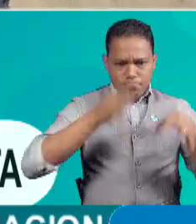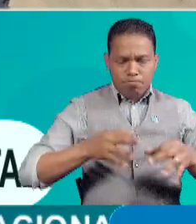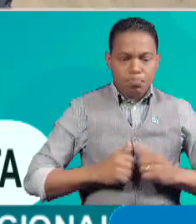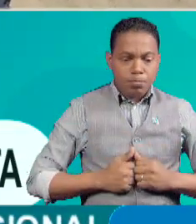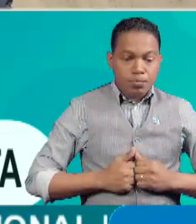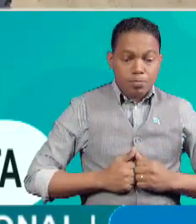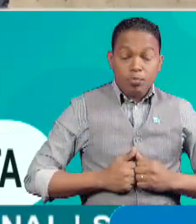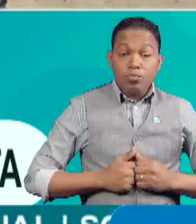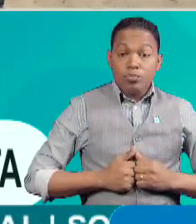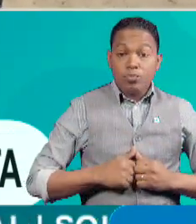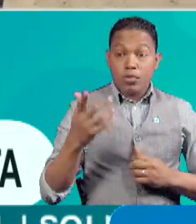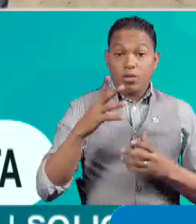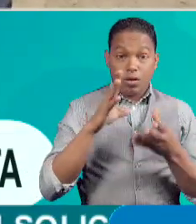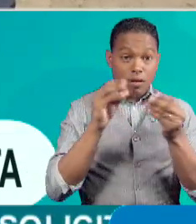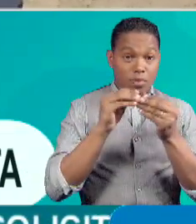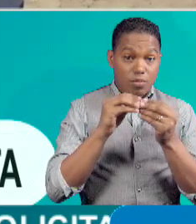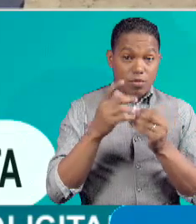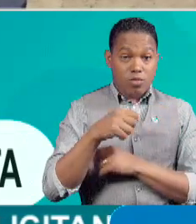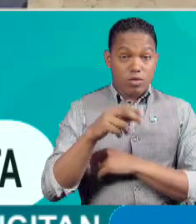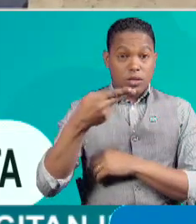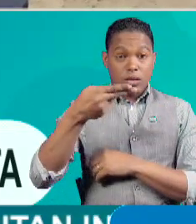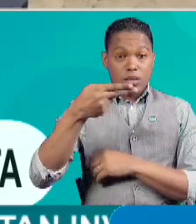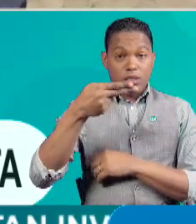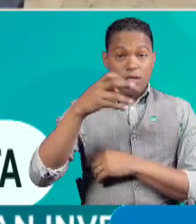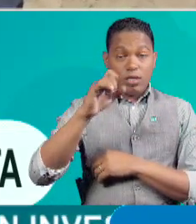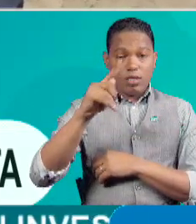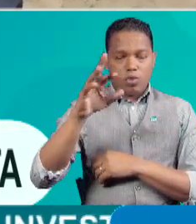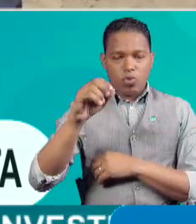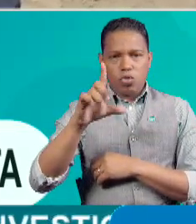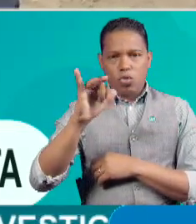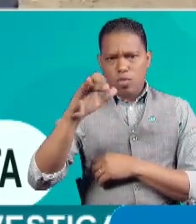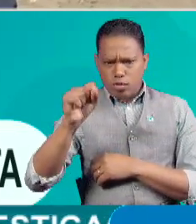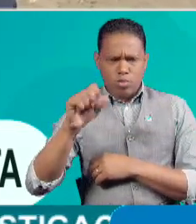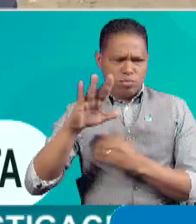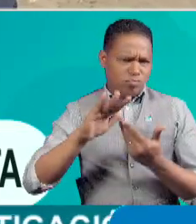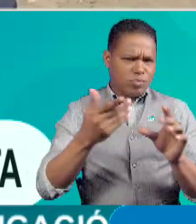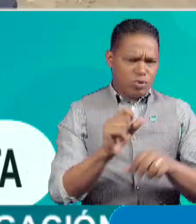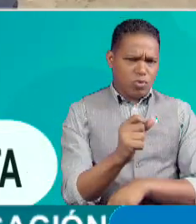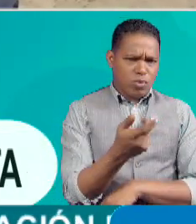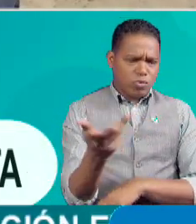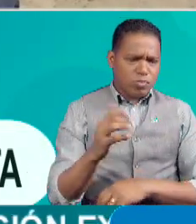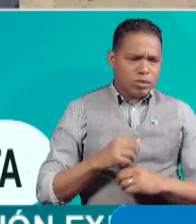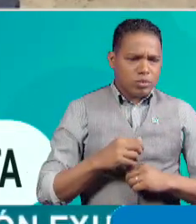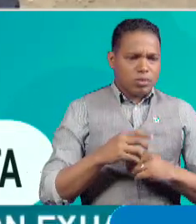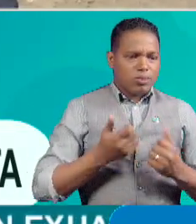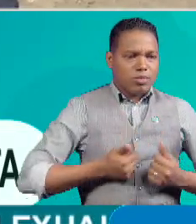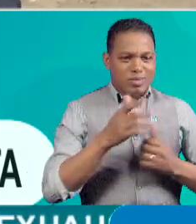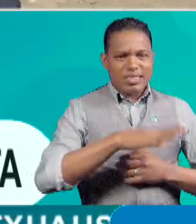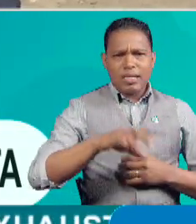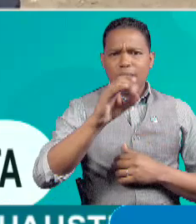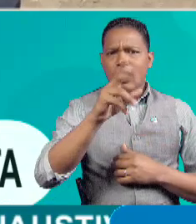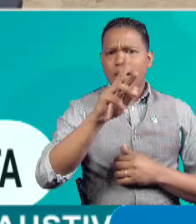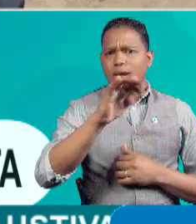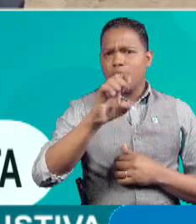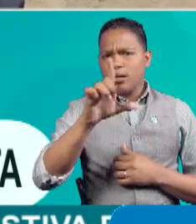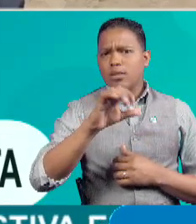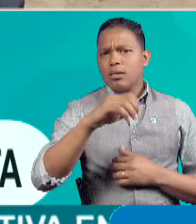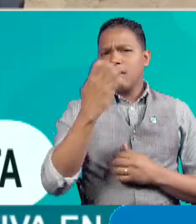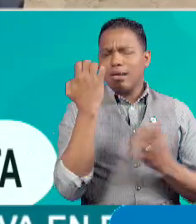Conversamos con vecinos de Héctor Luis, uno de los fallecidos, que reside o residía en el sector El Carril de